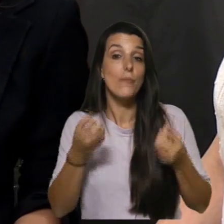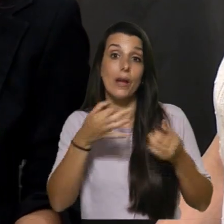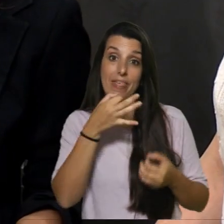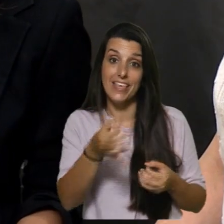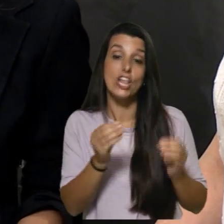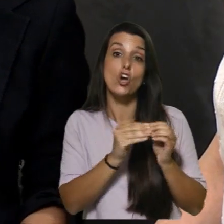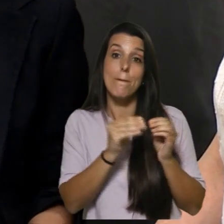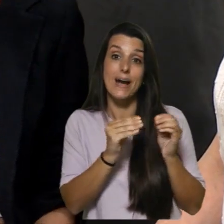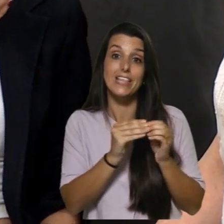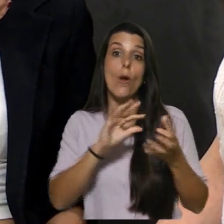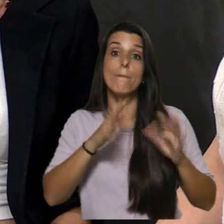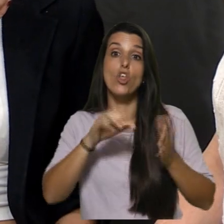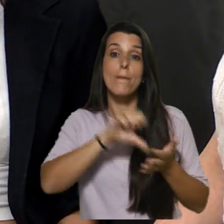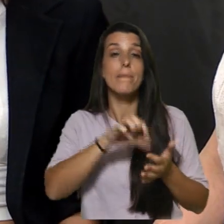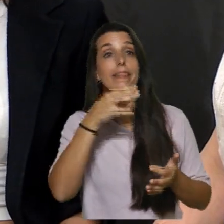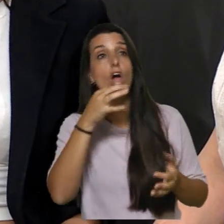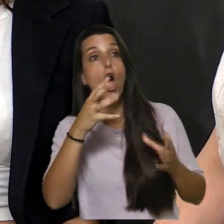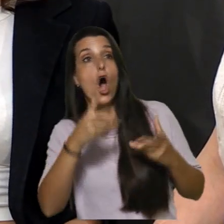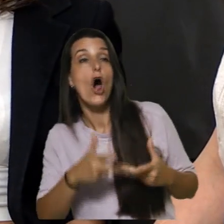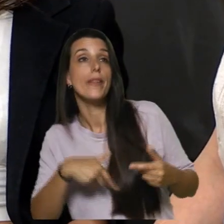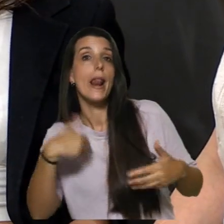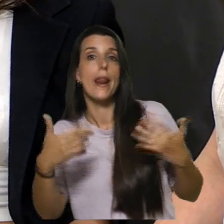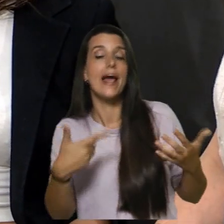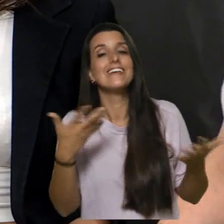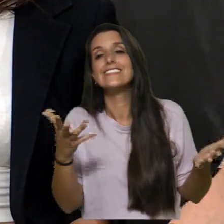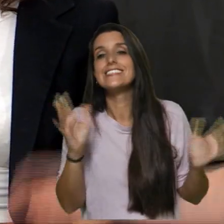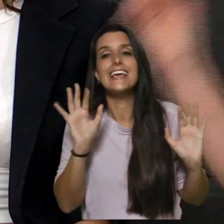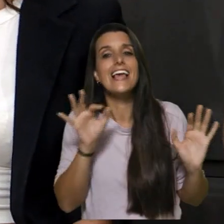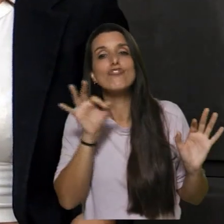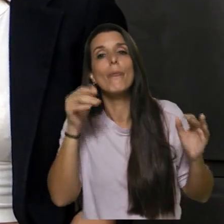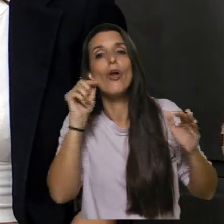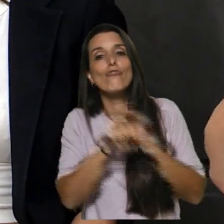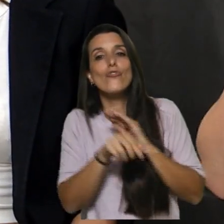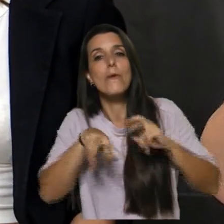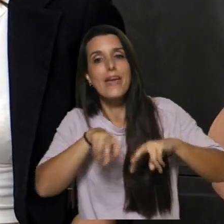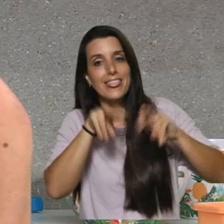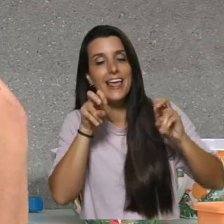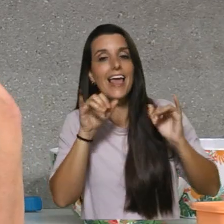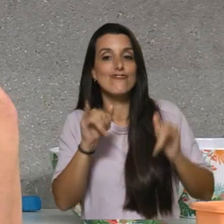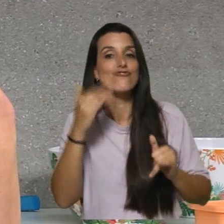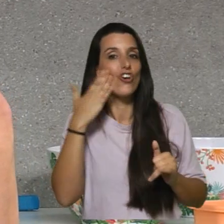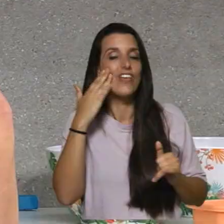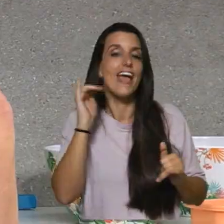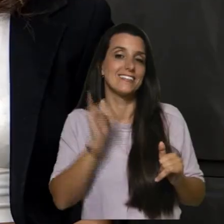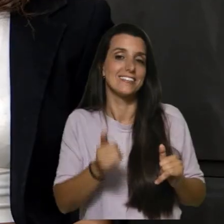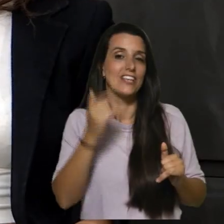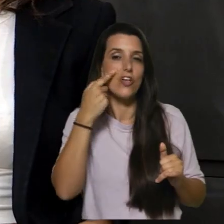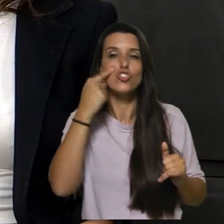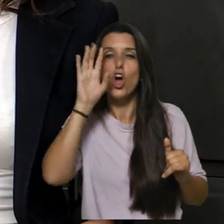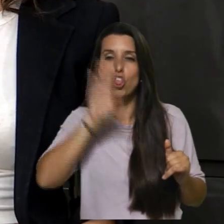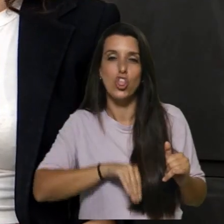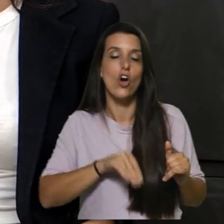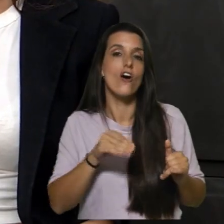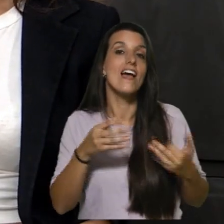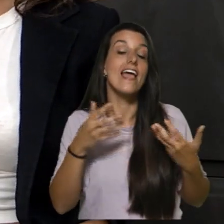con los compañeros de Modo País que el orden... El orden es una investigación profunda que hice. Sí. A ver, con todos mis conocimientos. Sí,